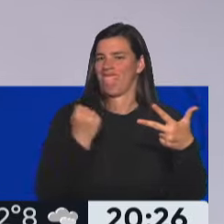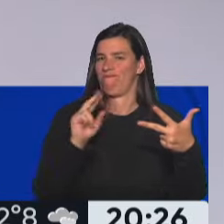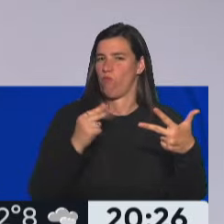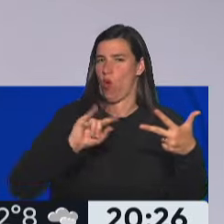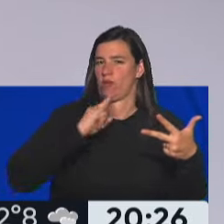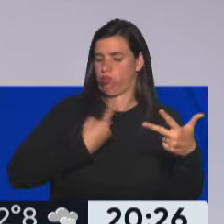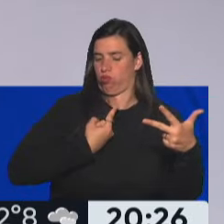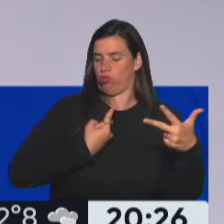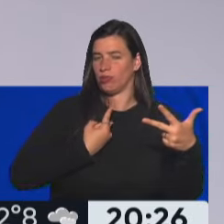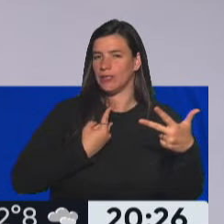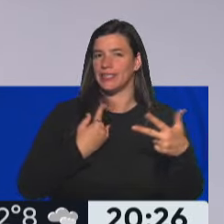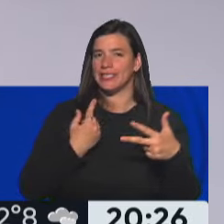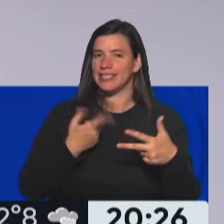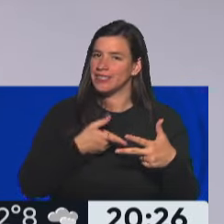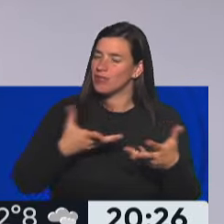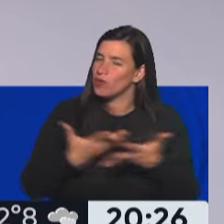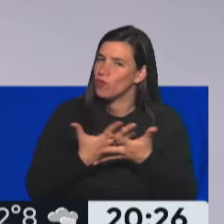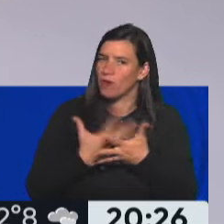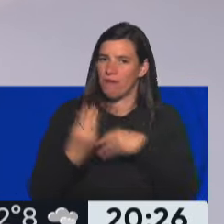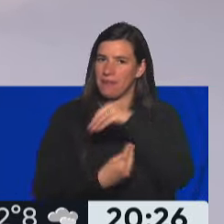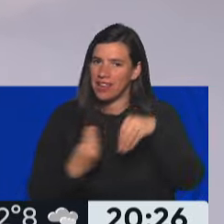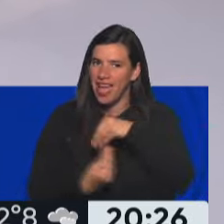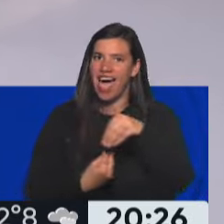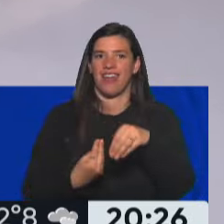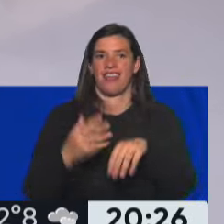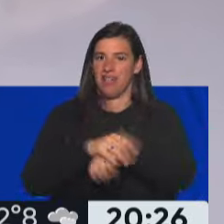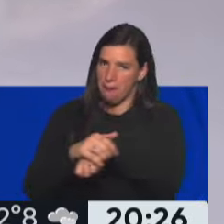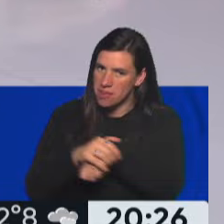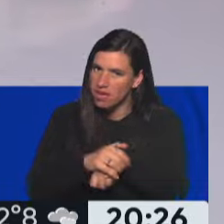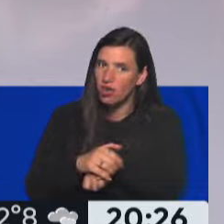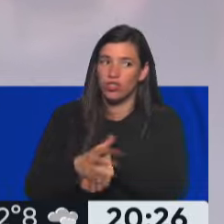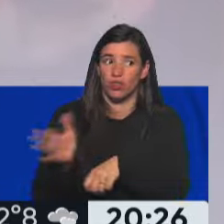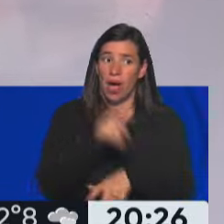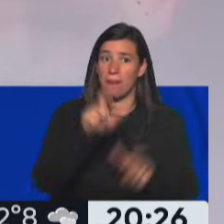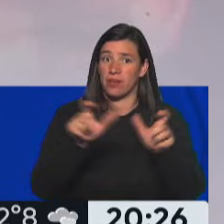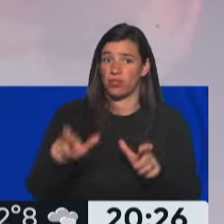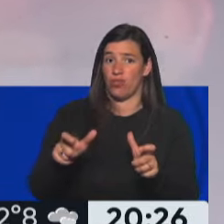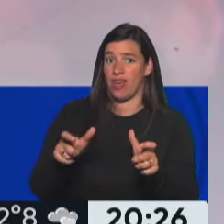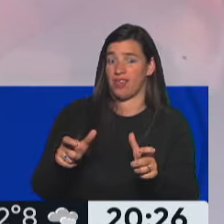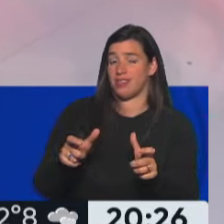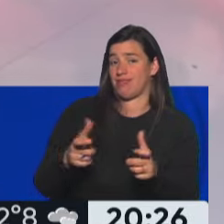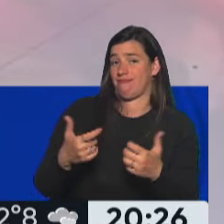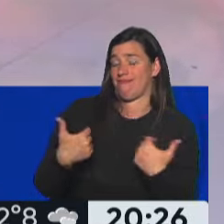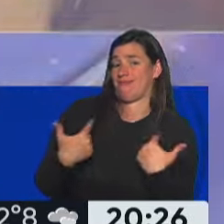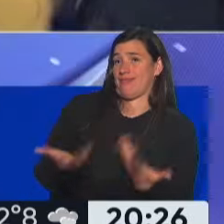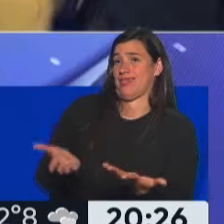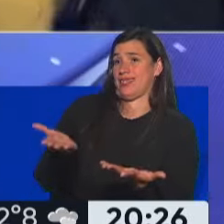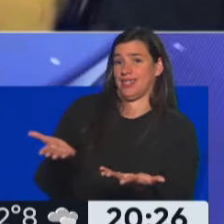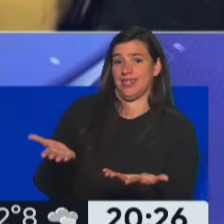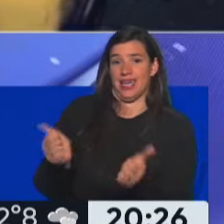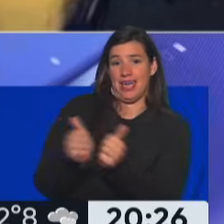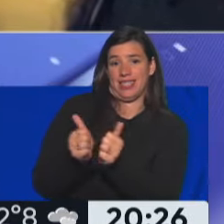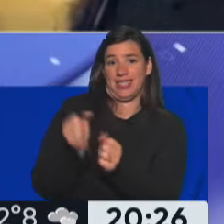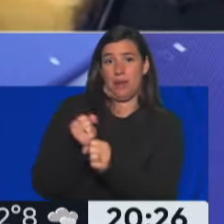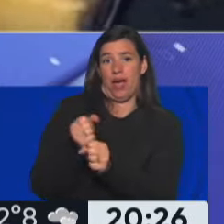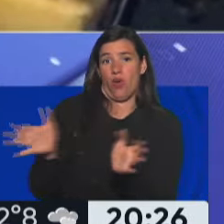sino también para todos los que seguían a la Tota Santillán y quienes hayan estado al lado de él cuando él era lo máximo